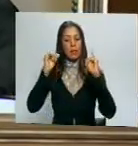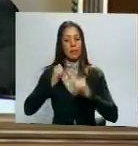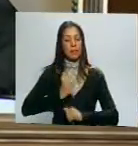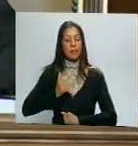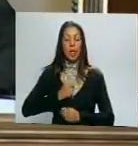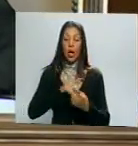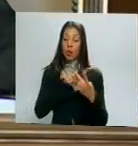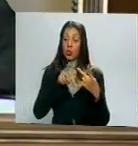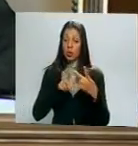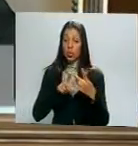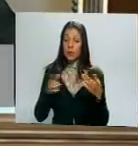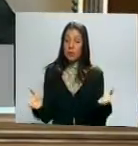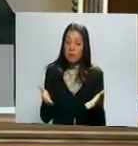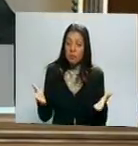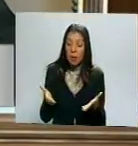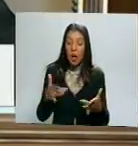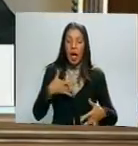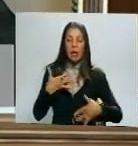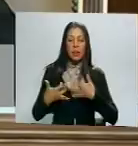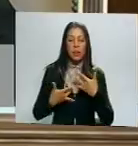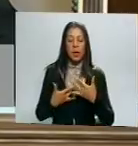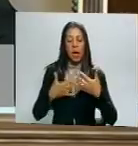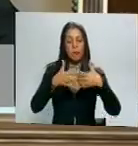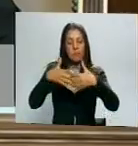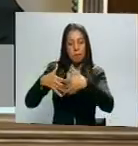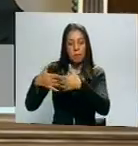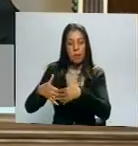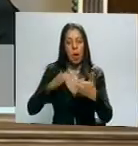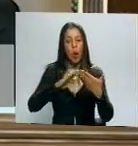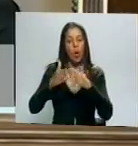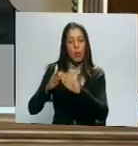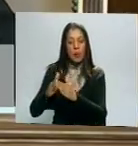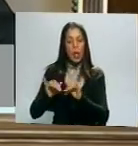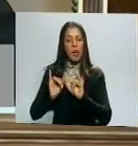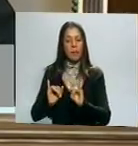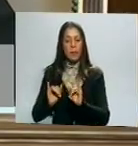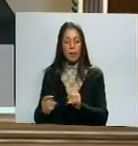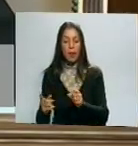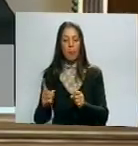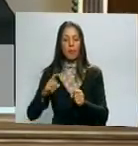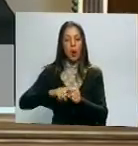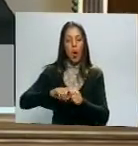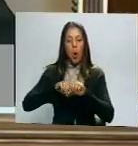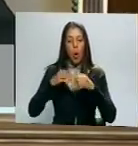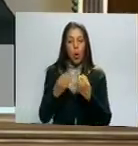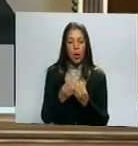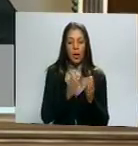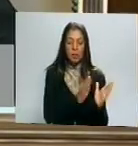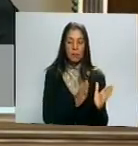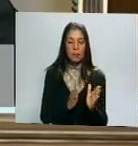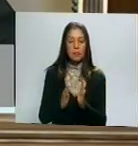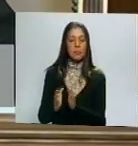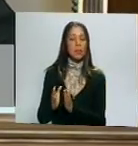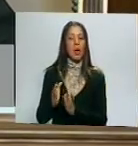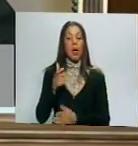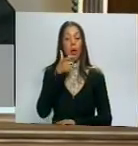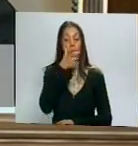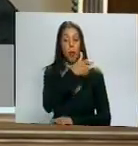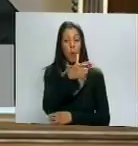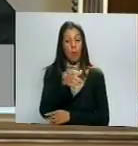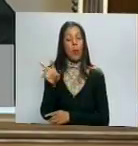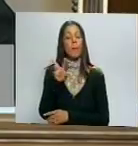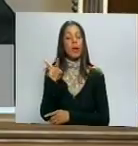2. Promover las actividades socioproductivas de las instancias de agregación y organizaciones de base del poder